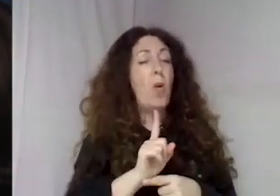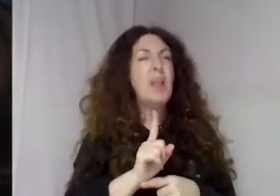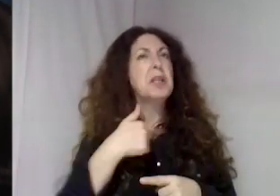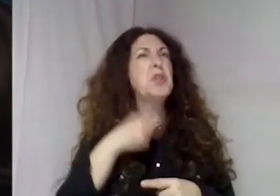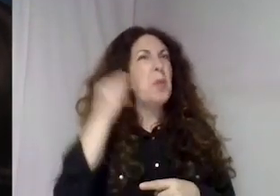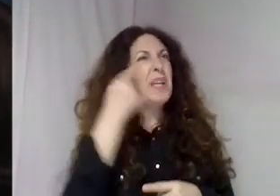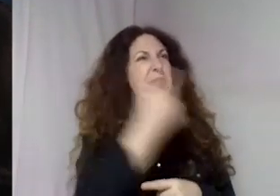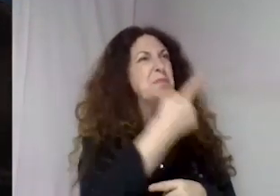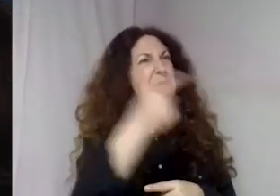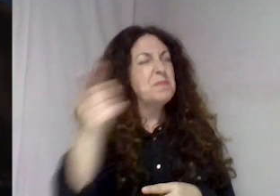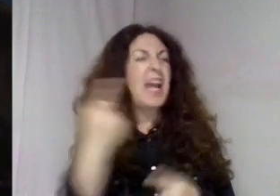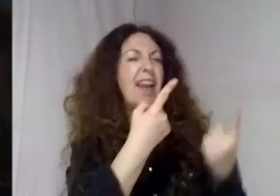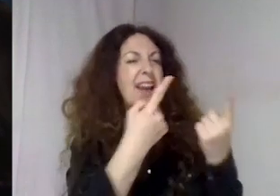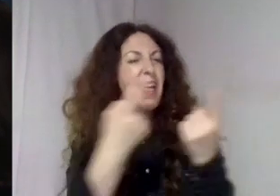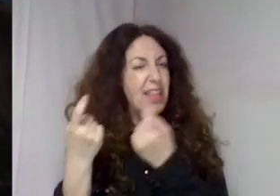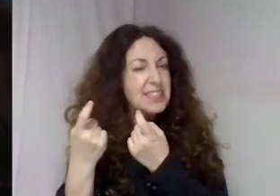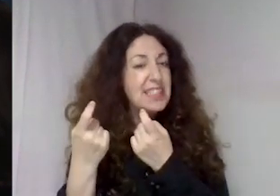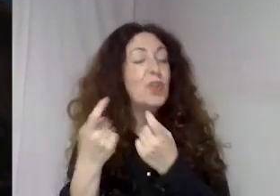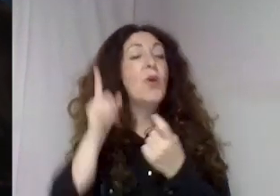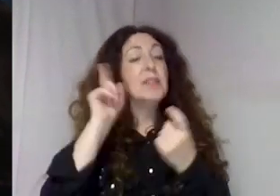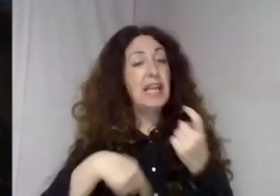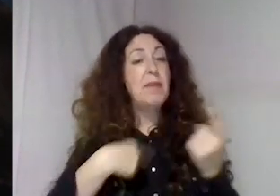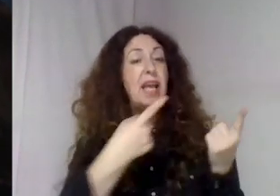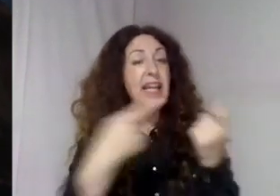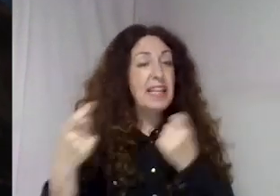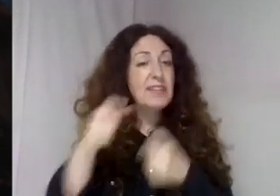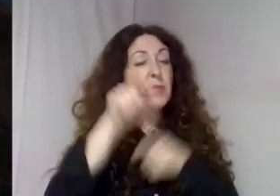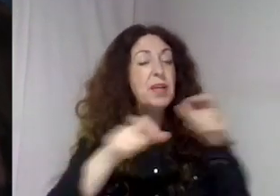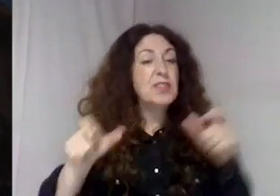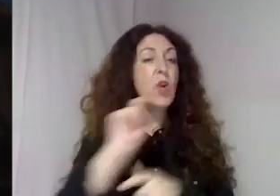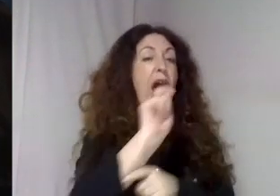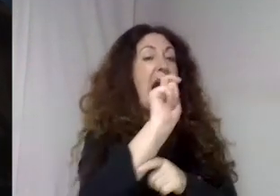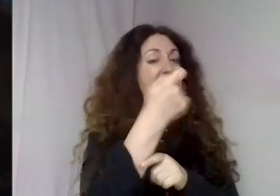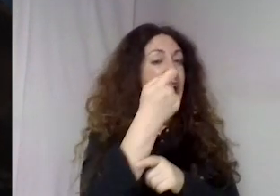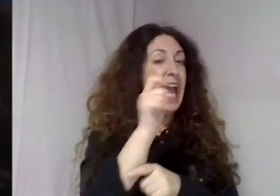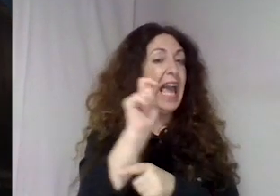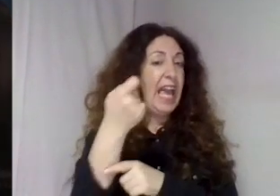es muy rico porque te hace pensar cualquier diatriba, cualquier